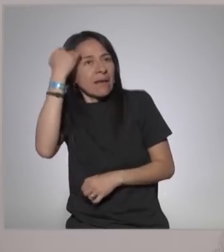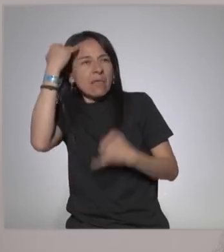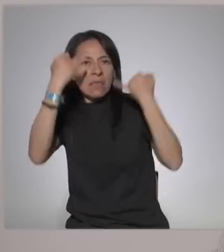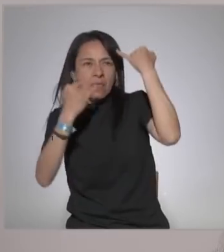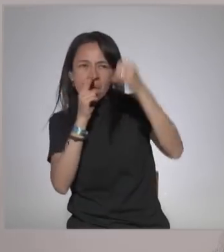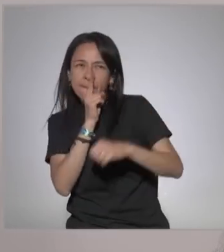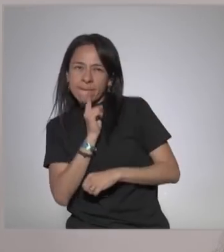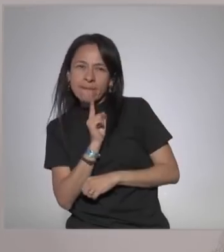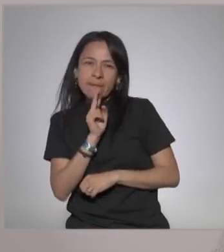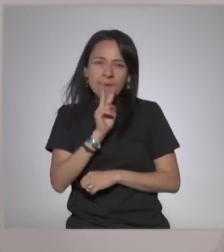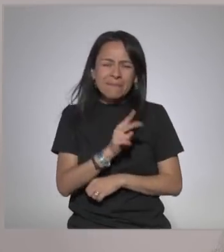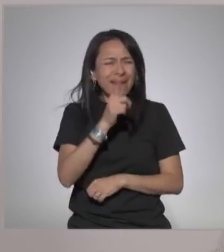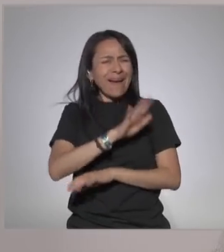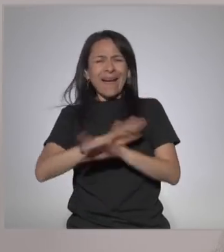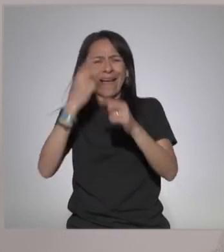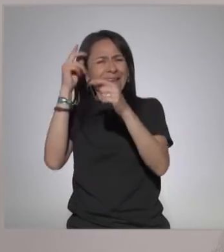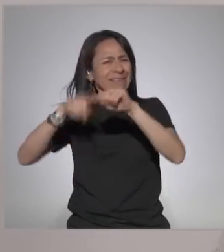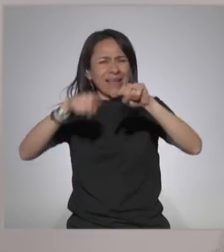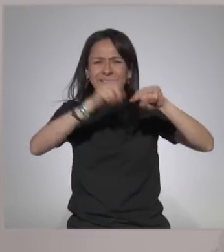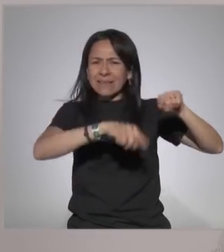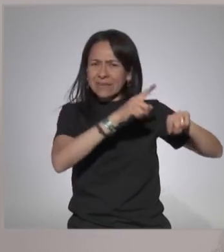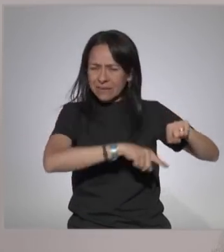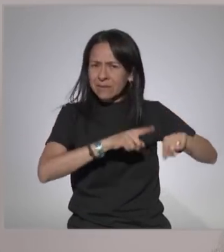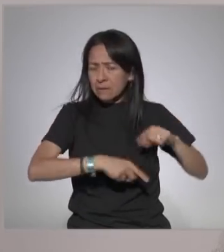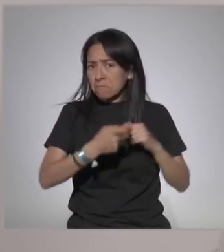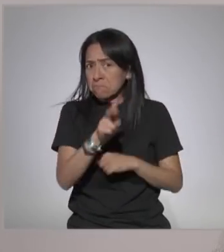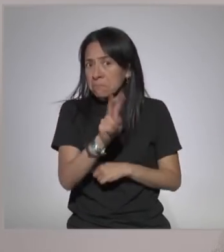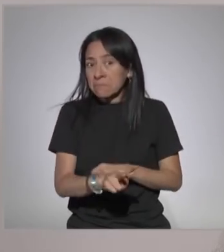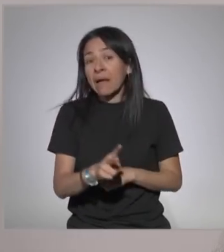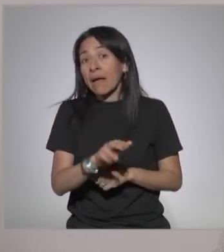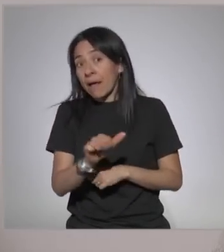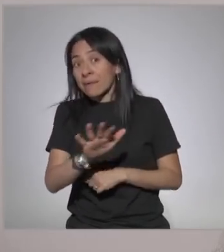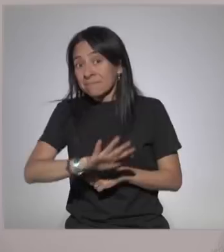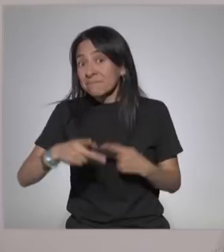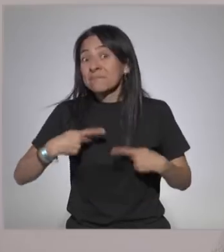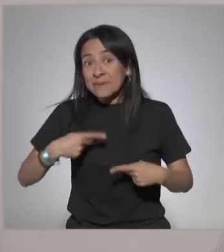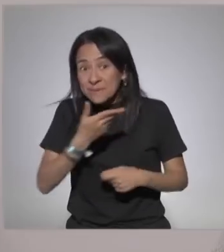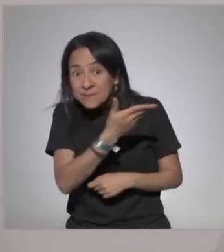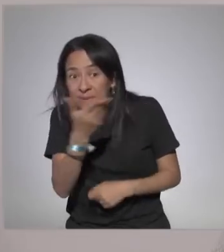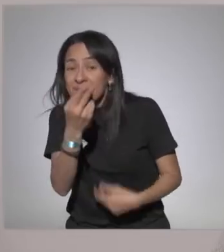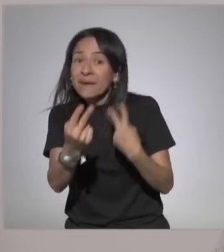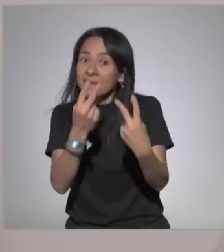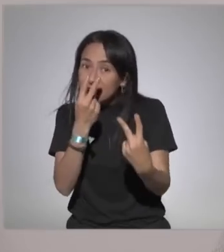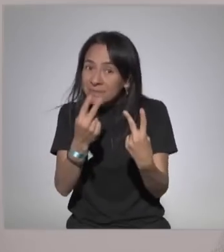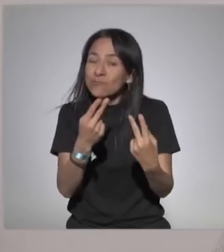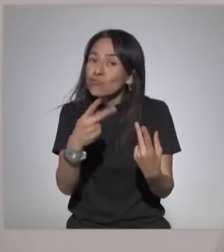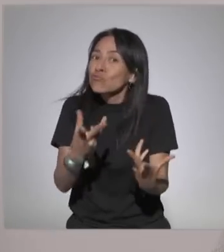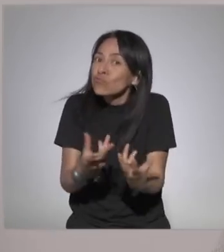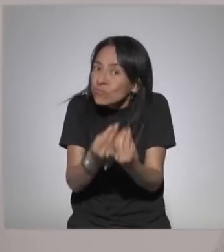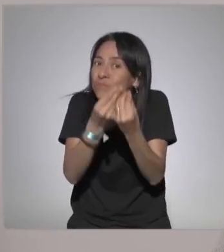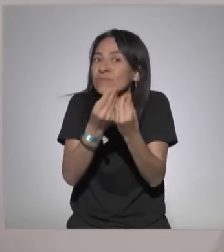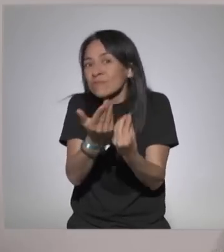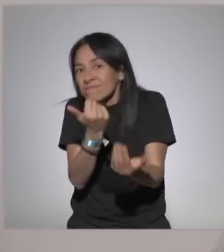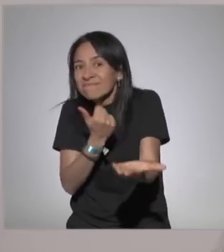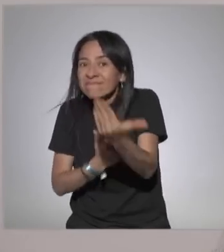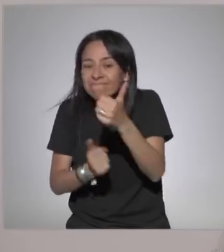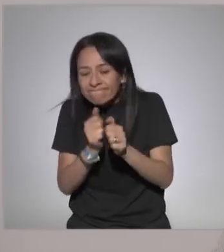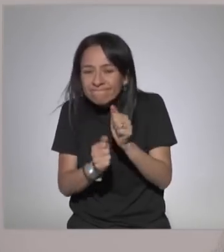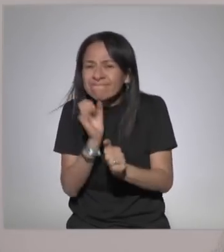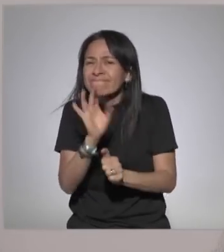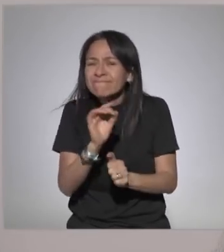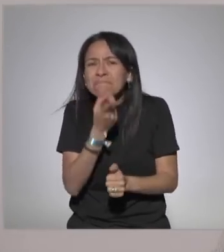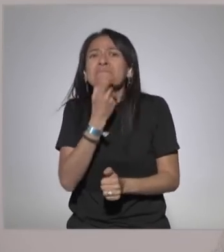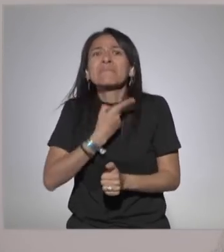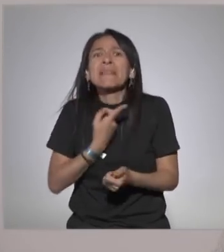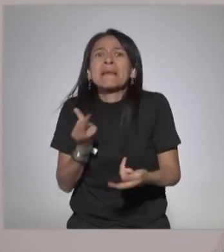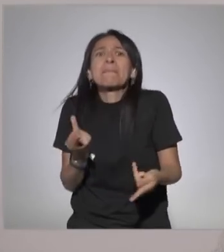existen y que justo hoy pues la participación de la audiencia va a ser vital para que nos platiquen qué es lo que está sucediendo, ¿no? Vamos a ver, Javi,